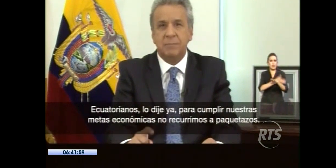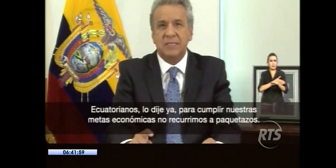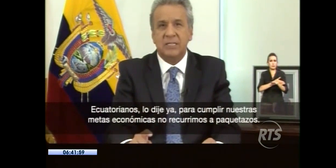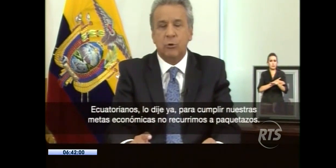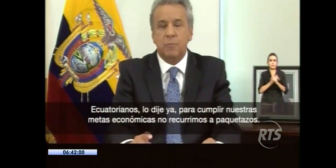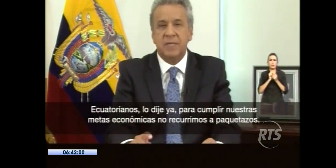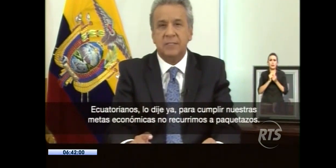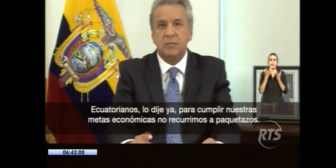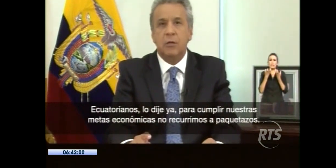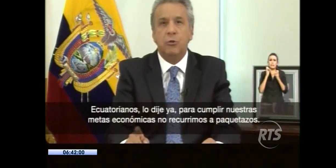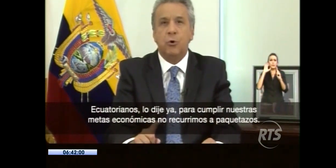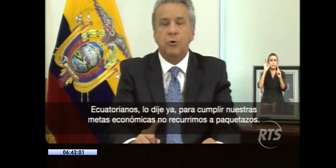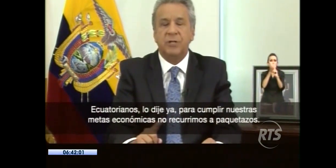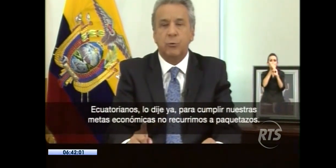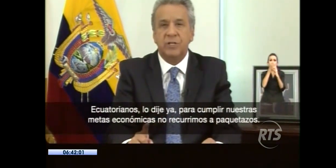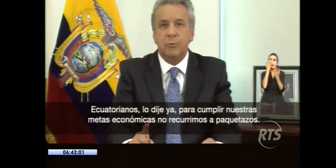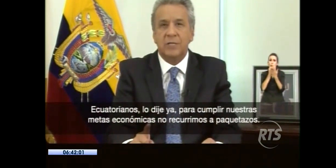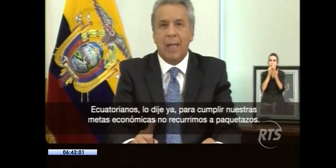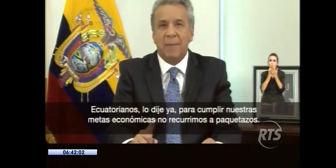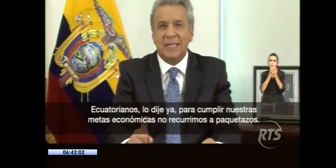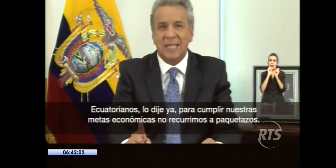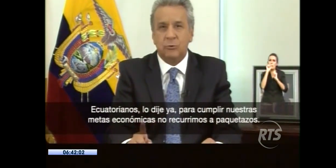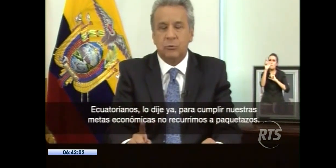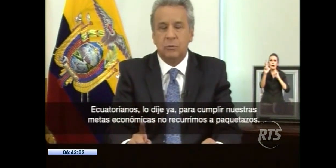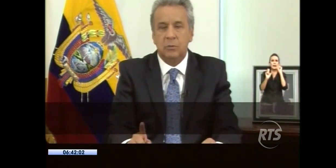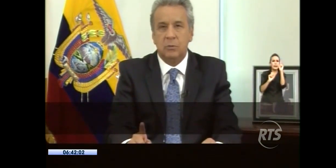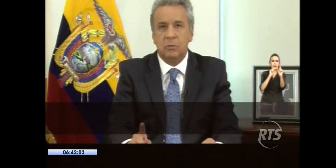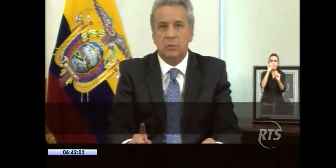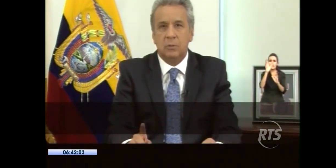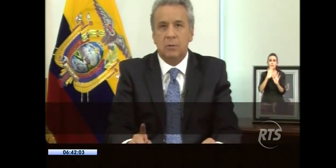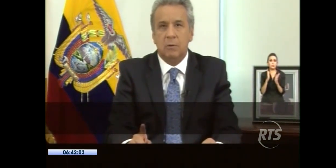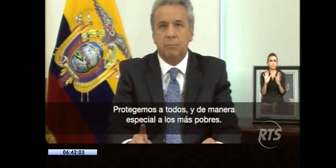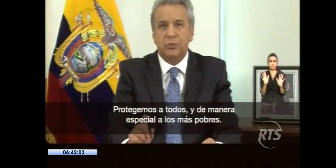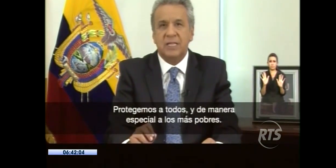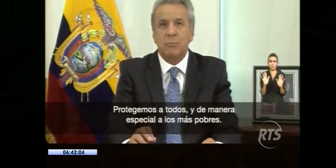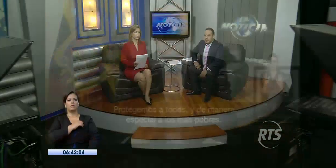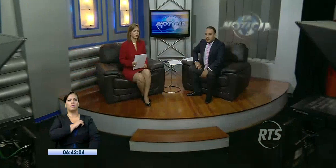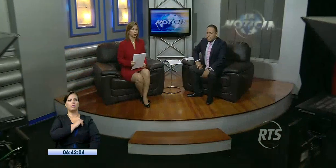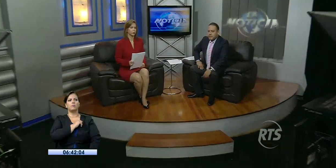nuestras metas económicas no recurrimos a paquetazos.